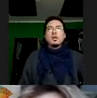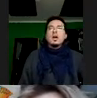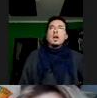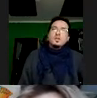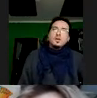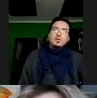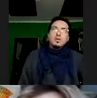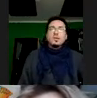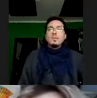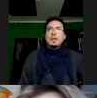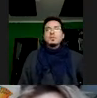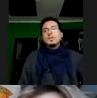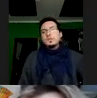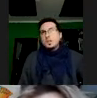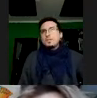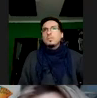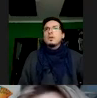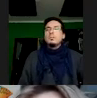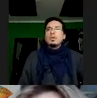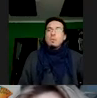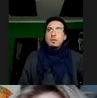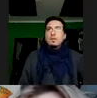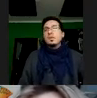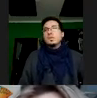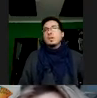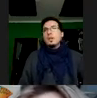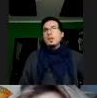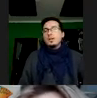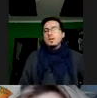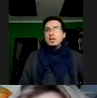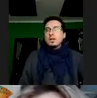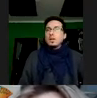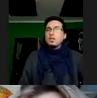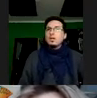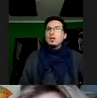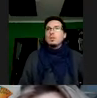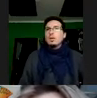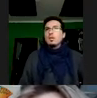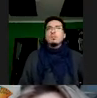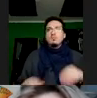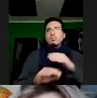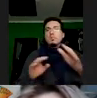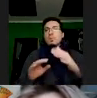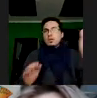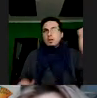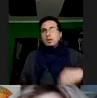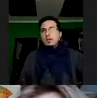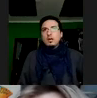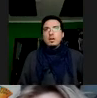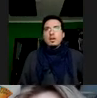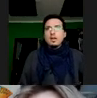caso. ¿Hay veces que se utilizan más grados? Sí. Pero normalmente se utilizan 30 grados porque